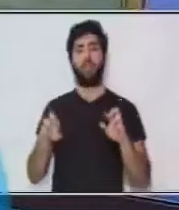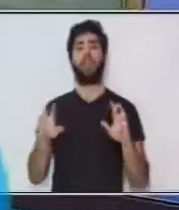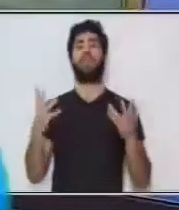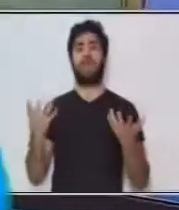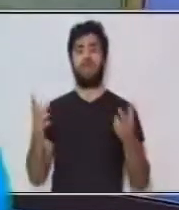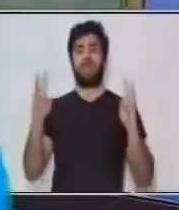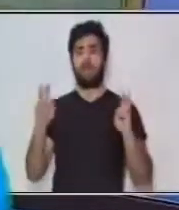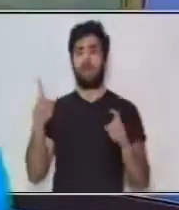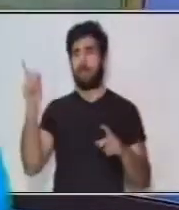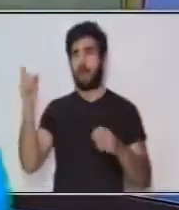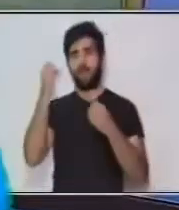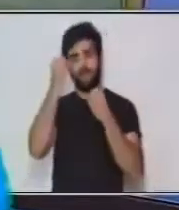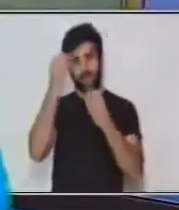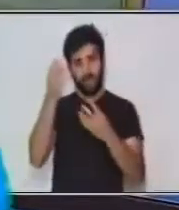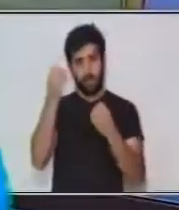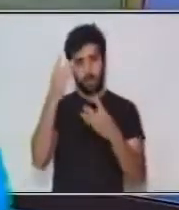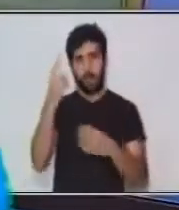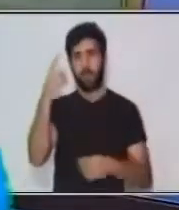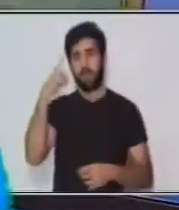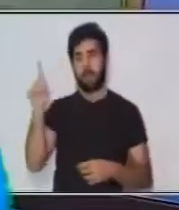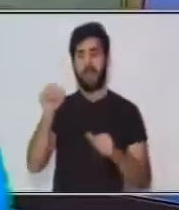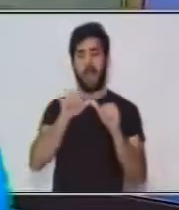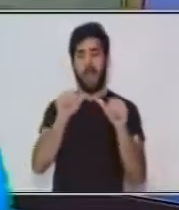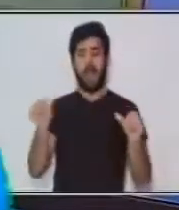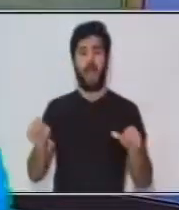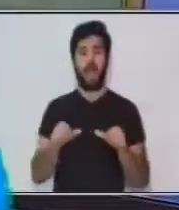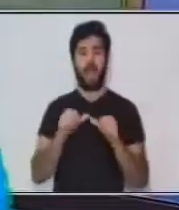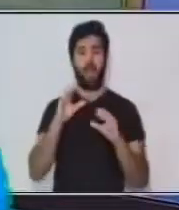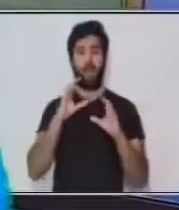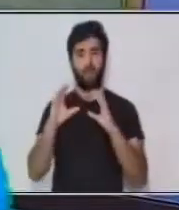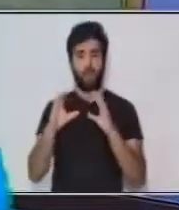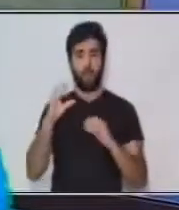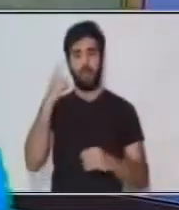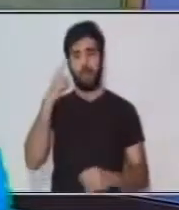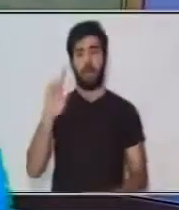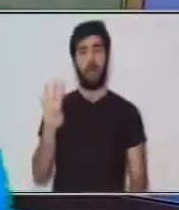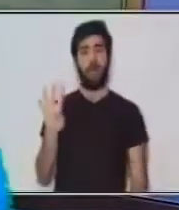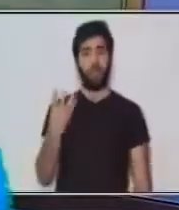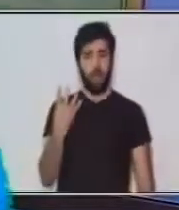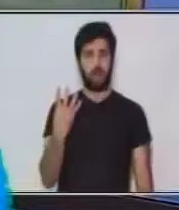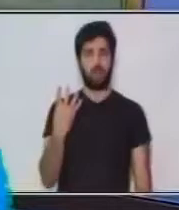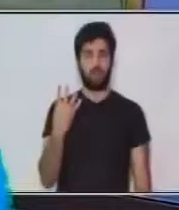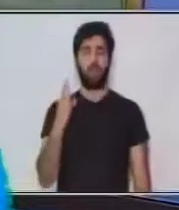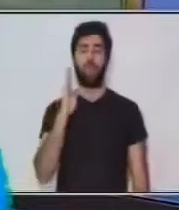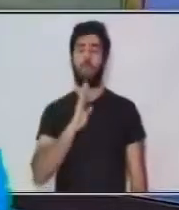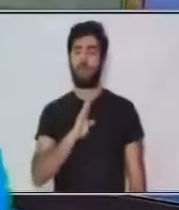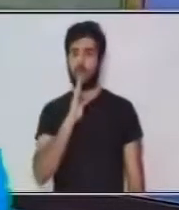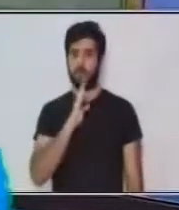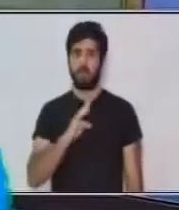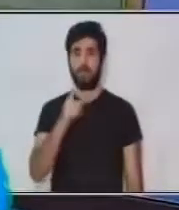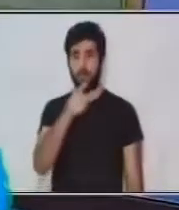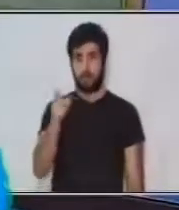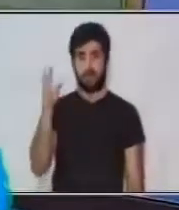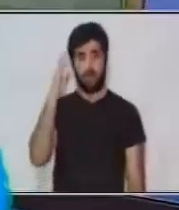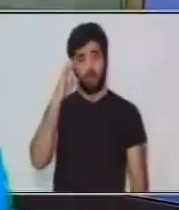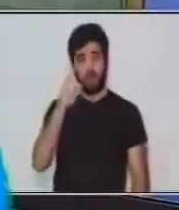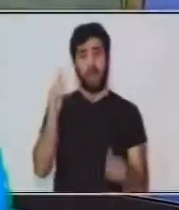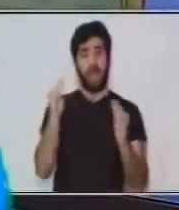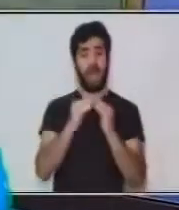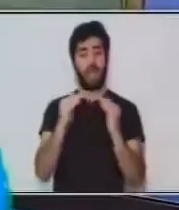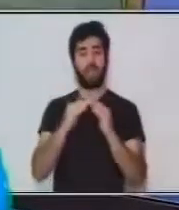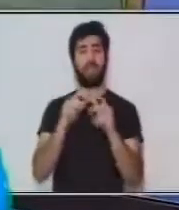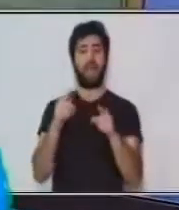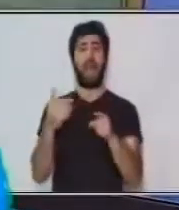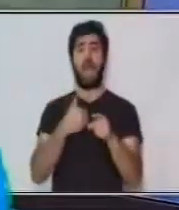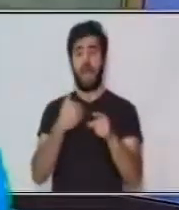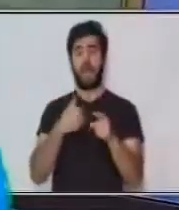de información del área de comunicación y lenguaje para cuarto bachillerato. Si en casa hay alguna persona con discapacidad,